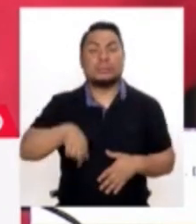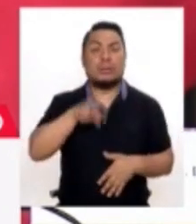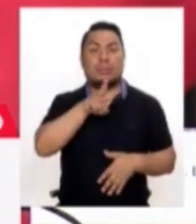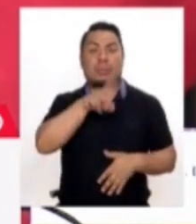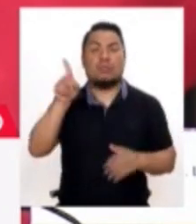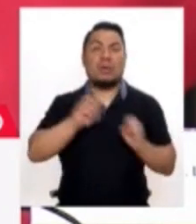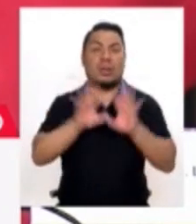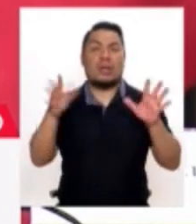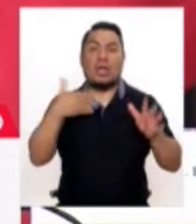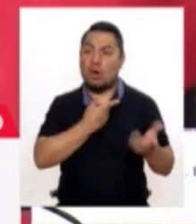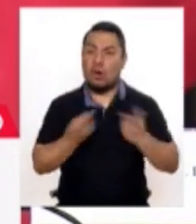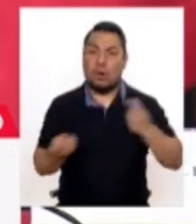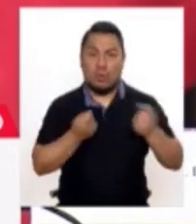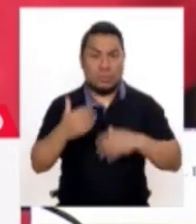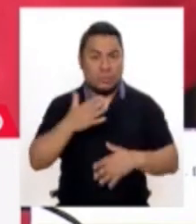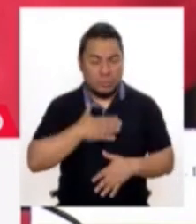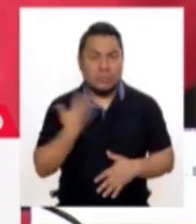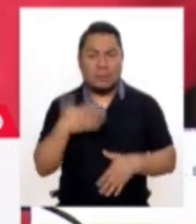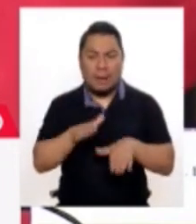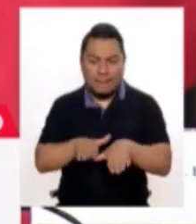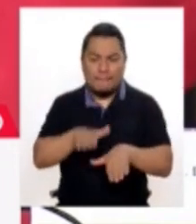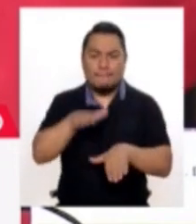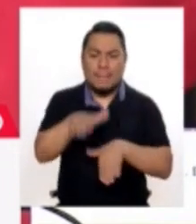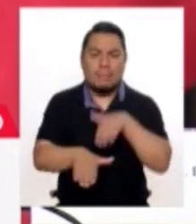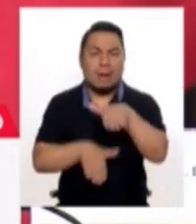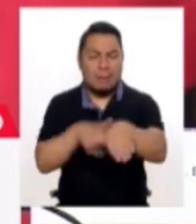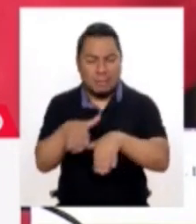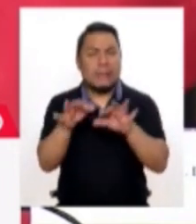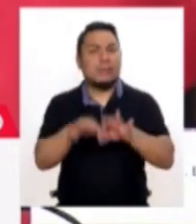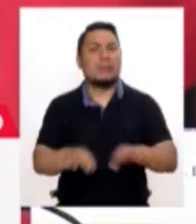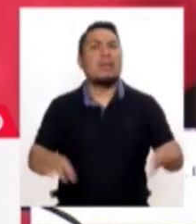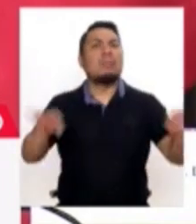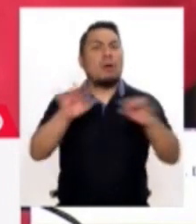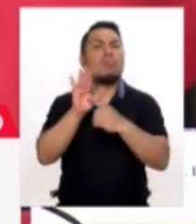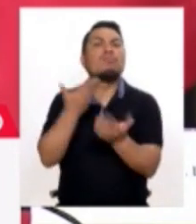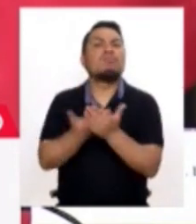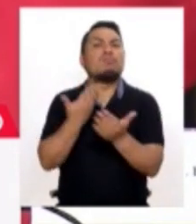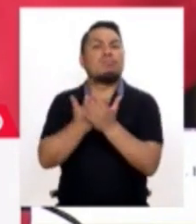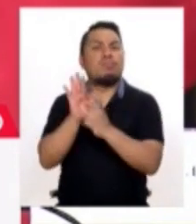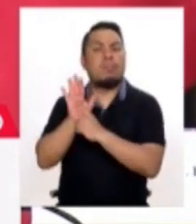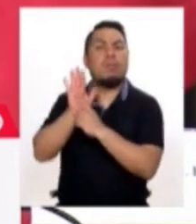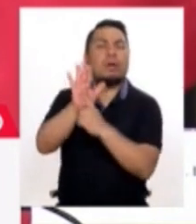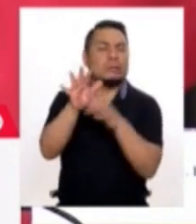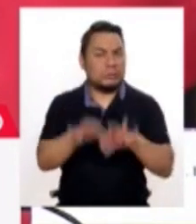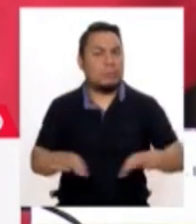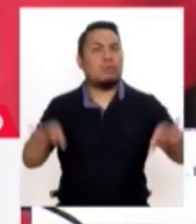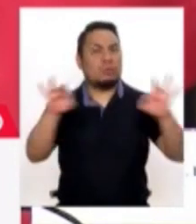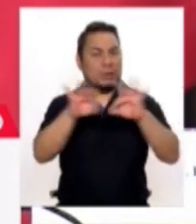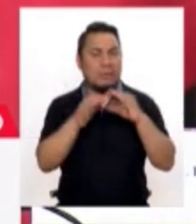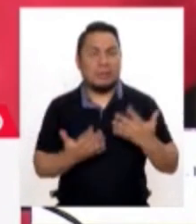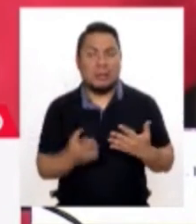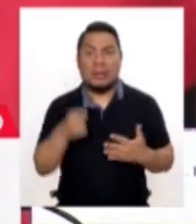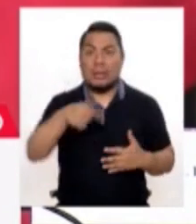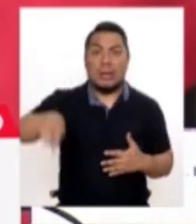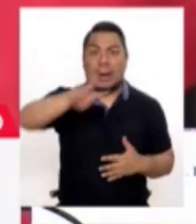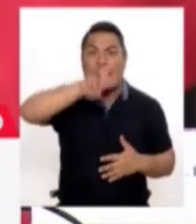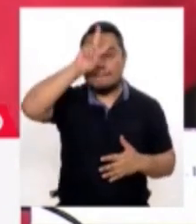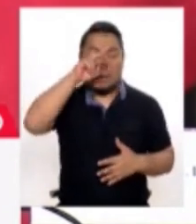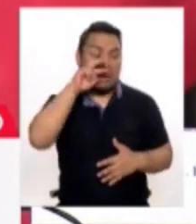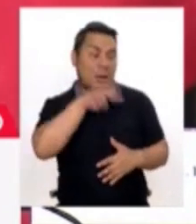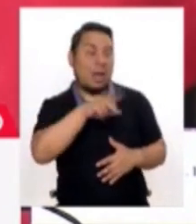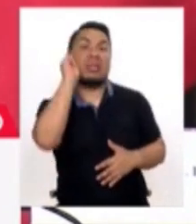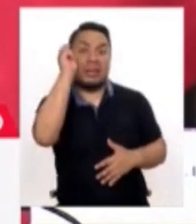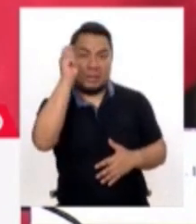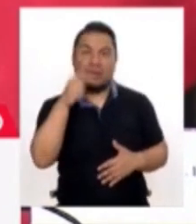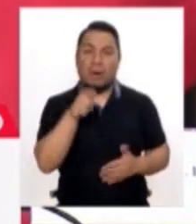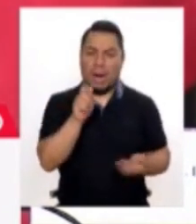gobierno, hemos dado pasos y señales importantes en ese sentido y en esa dirección. El país ha sido testigo de